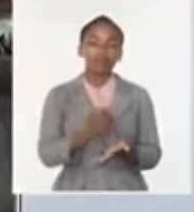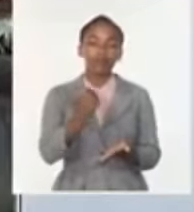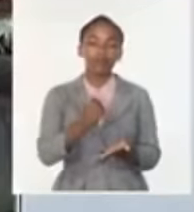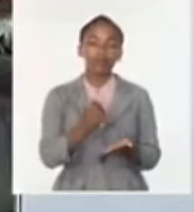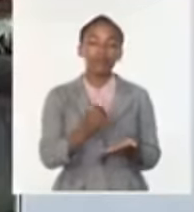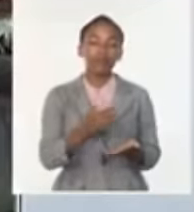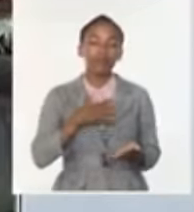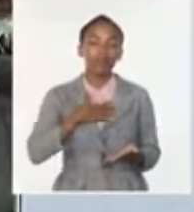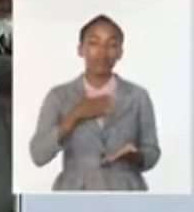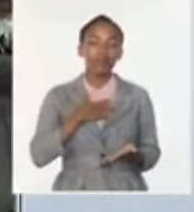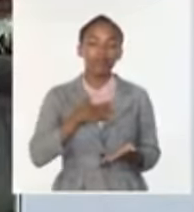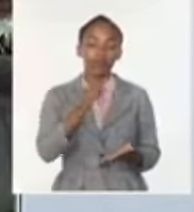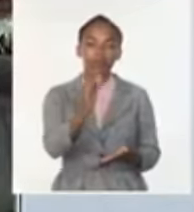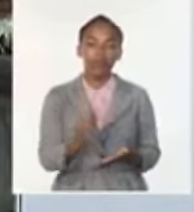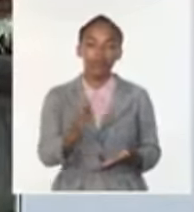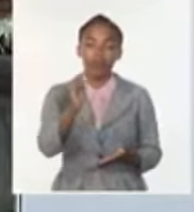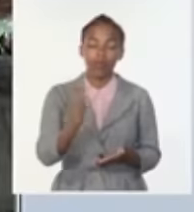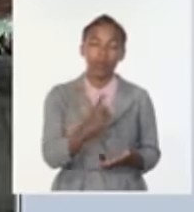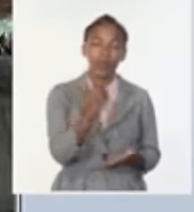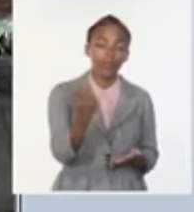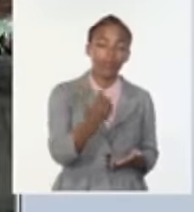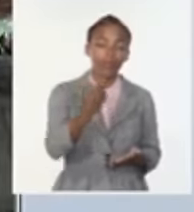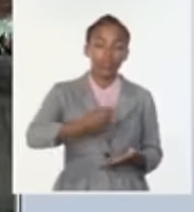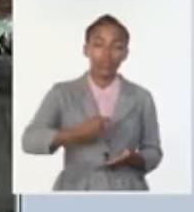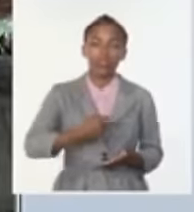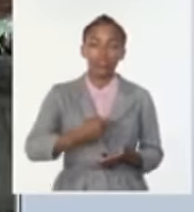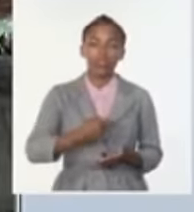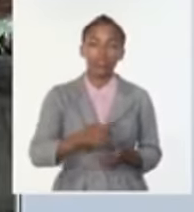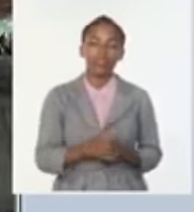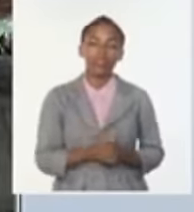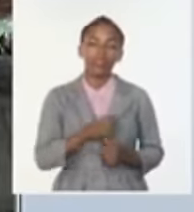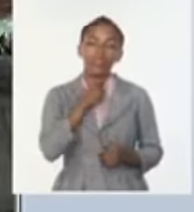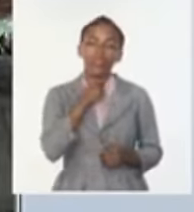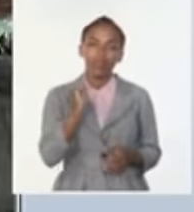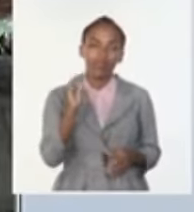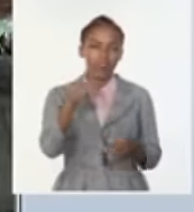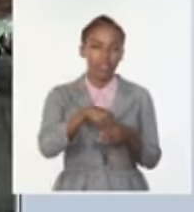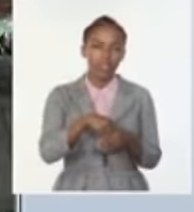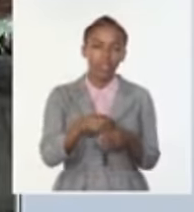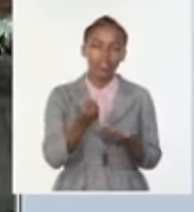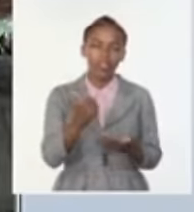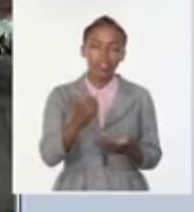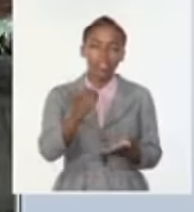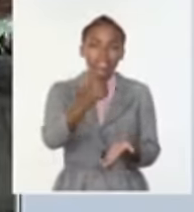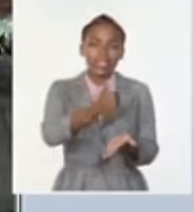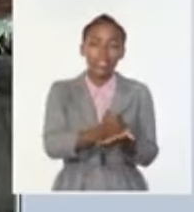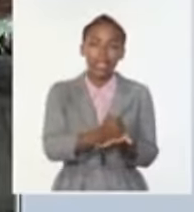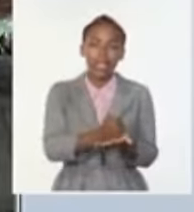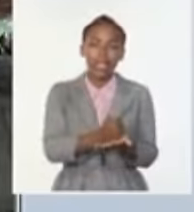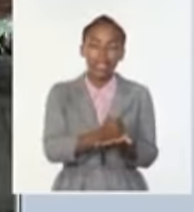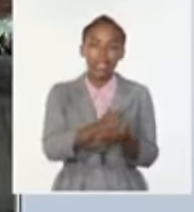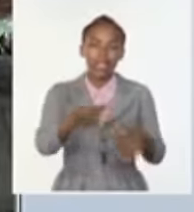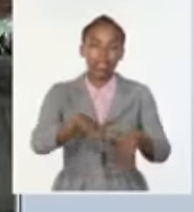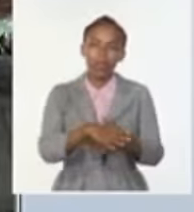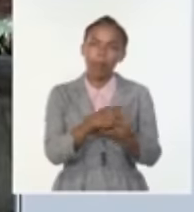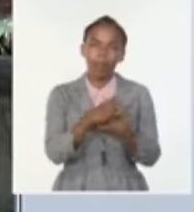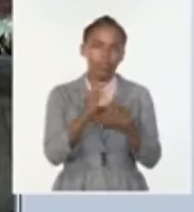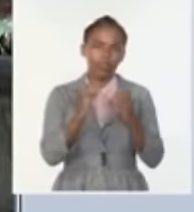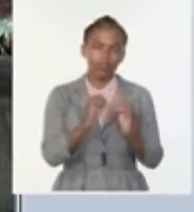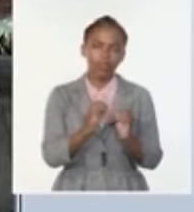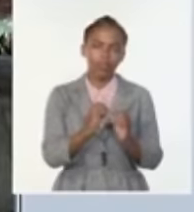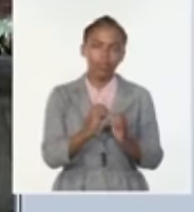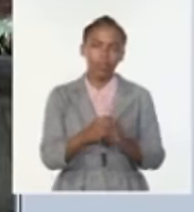naturales y jurídicas. No incluye, por supuesto, las sedes diplomáticas. Y, por supuesto, también hay que cumplir el régimen